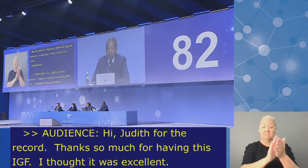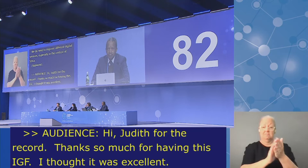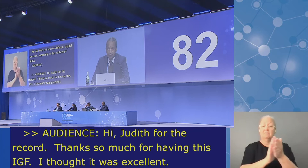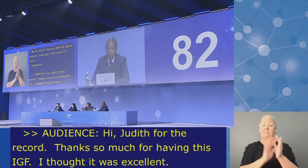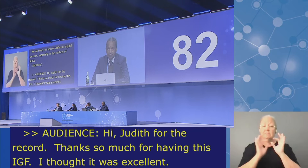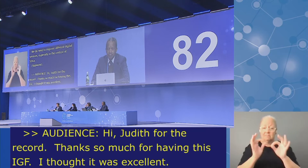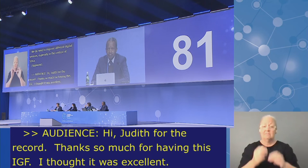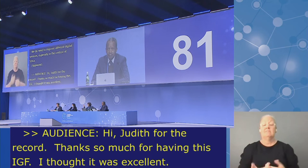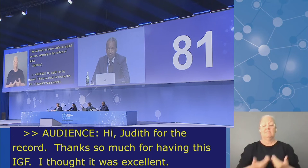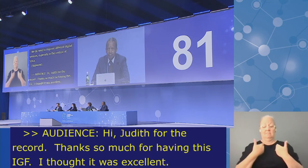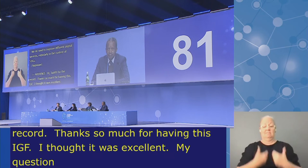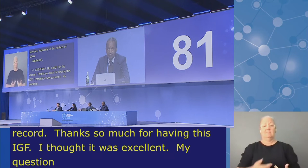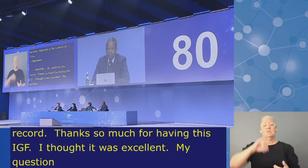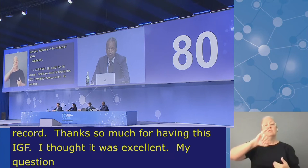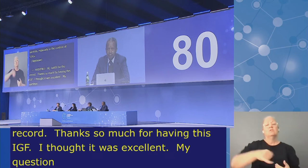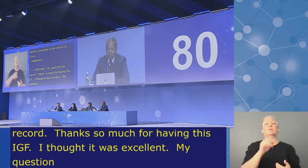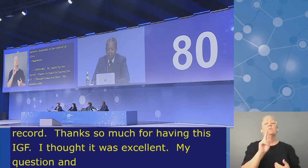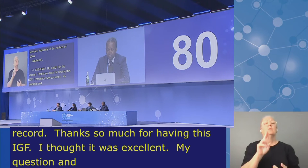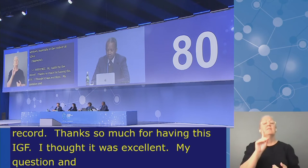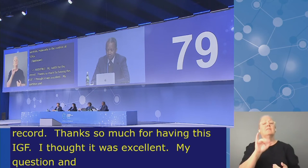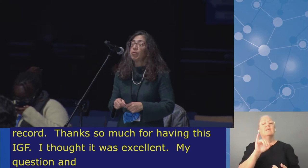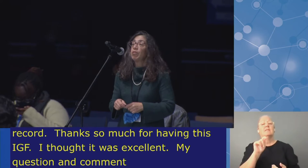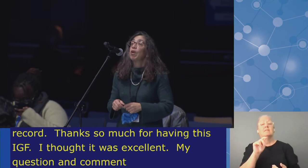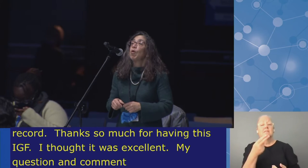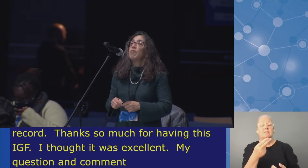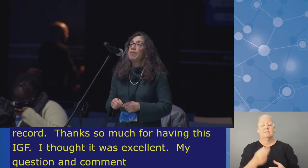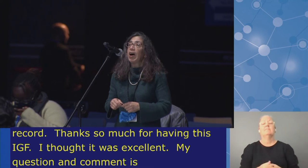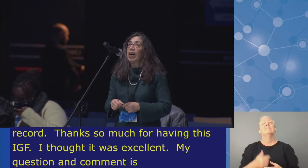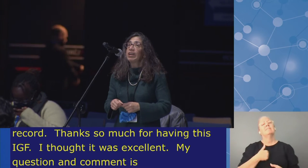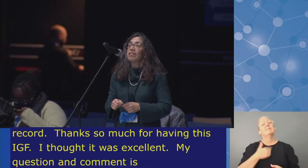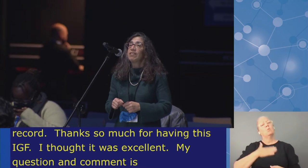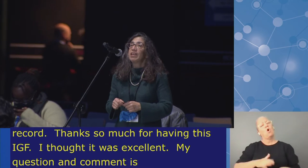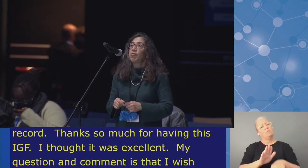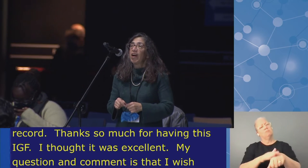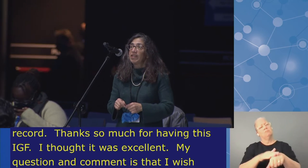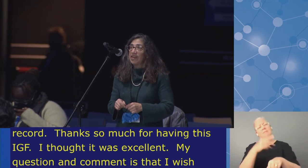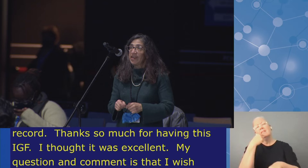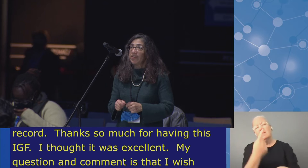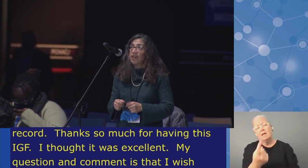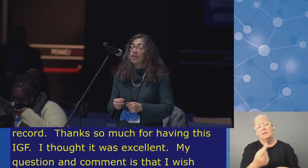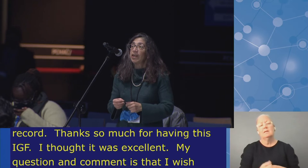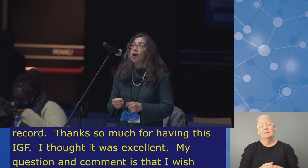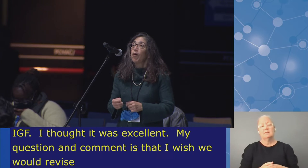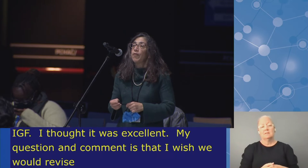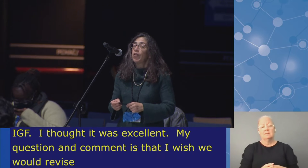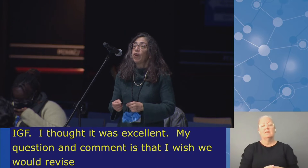esta cumbre digital, este foro de gobernanza de Internet. Creo que ha sido un evento